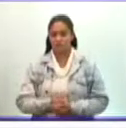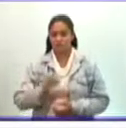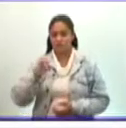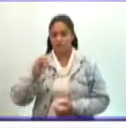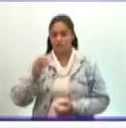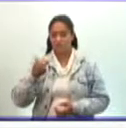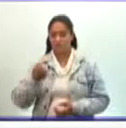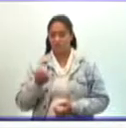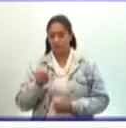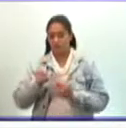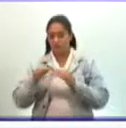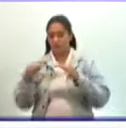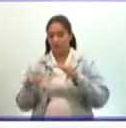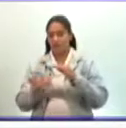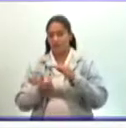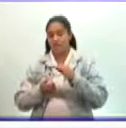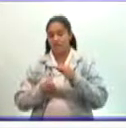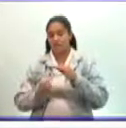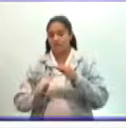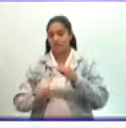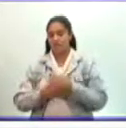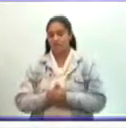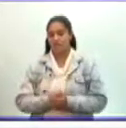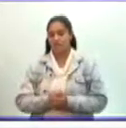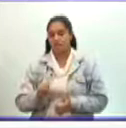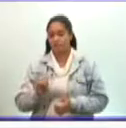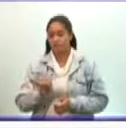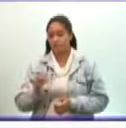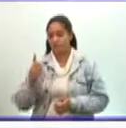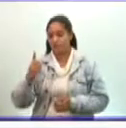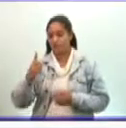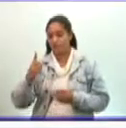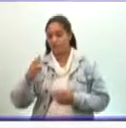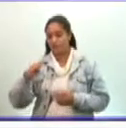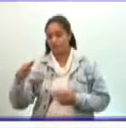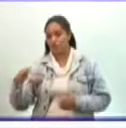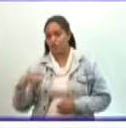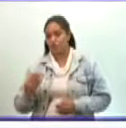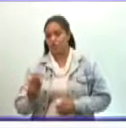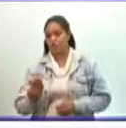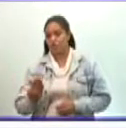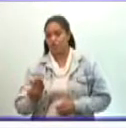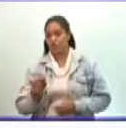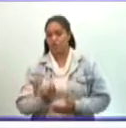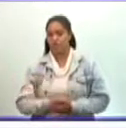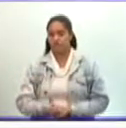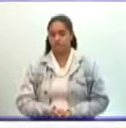y AB que es de 1 a 4. La longitud del